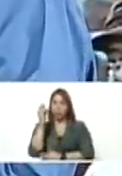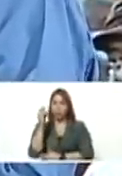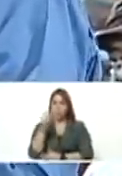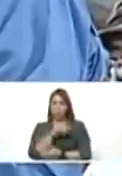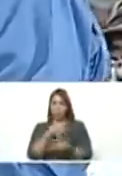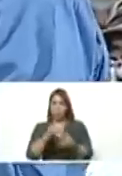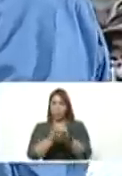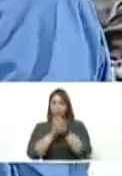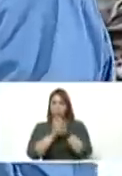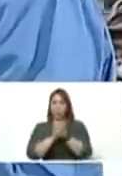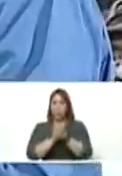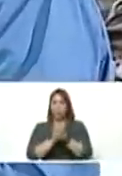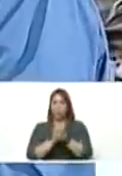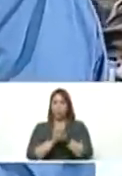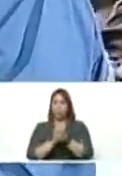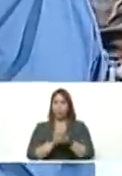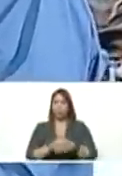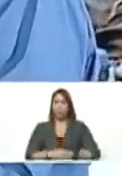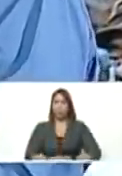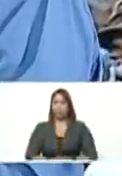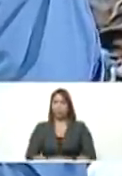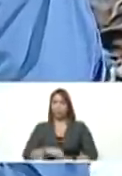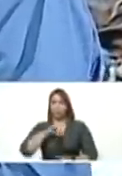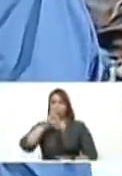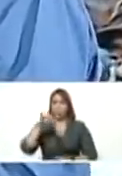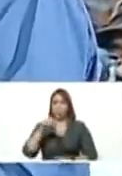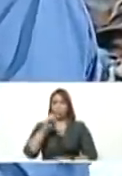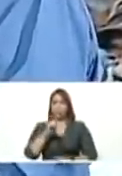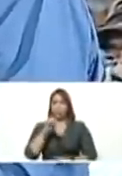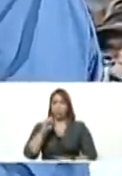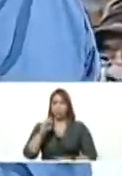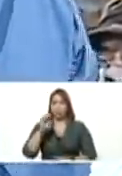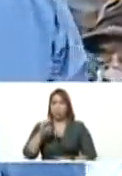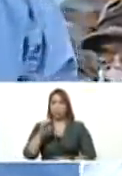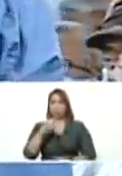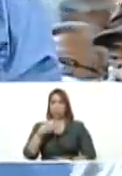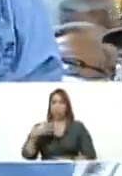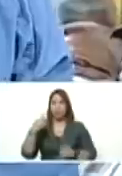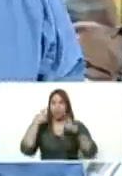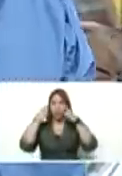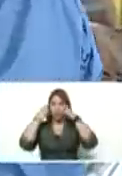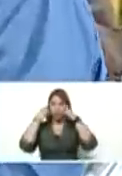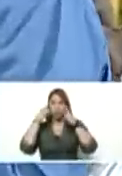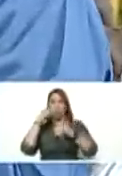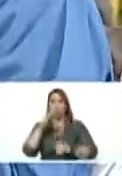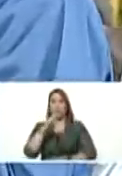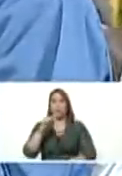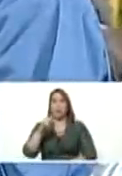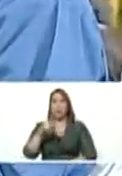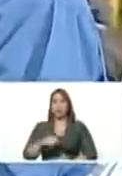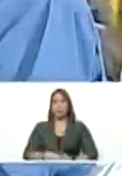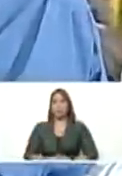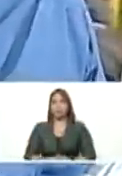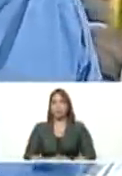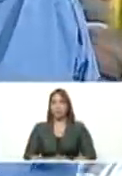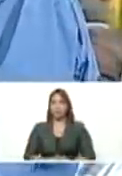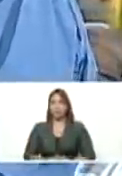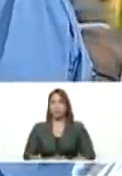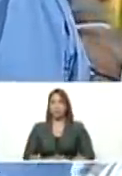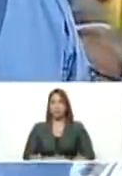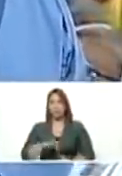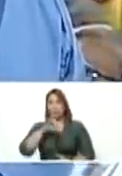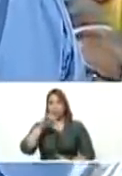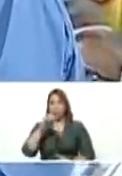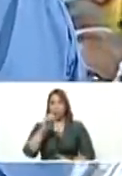extraordinario amigo, un amigo de siempre de nosotros, José Chino Khan. O sea, el congreso de la Central se va a llamar José Chino